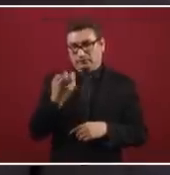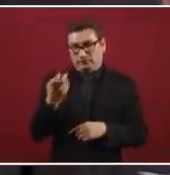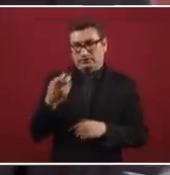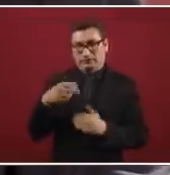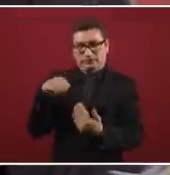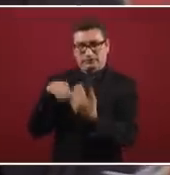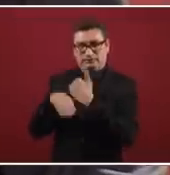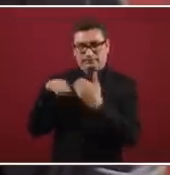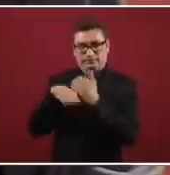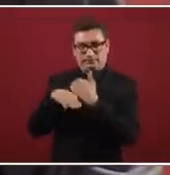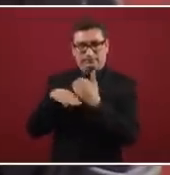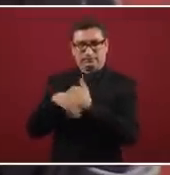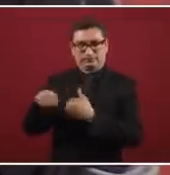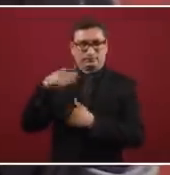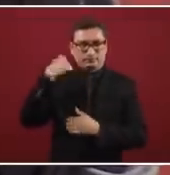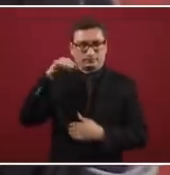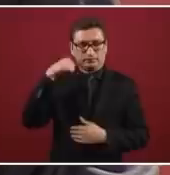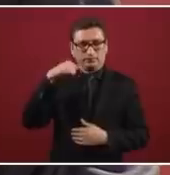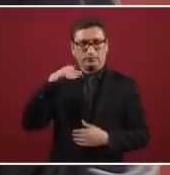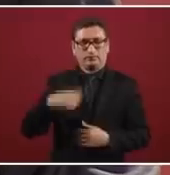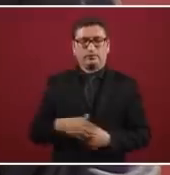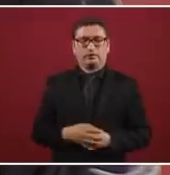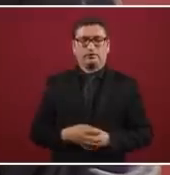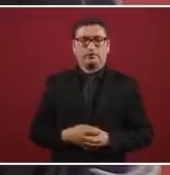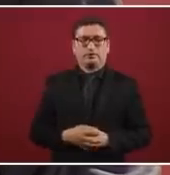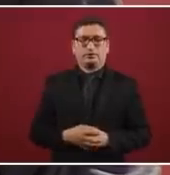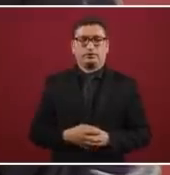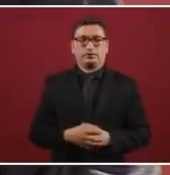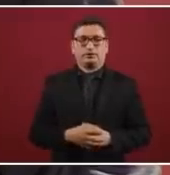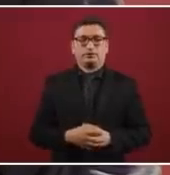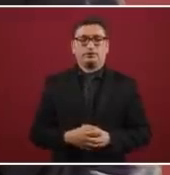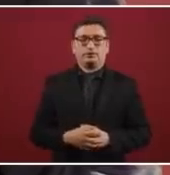de Acapulco